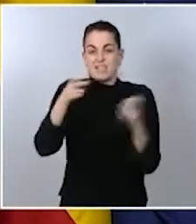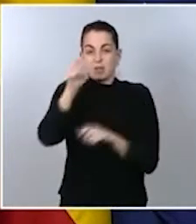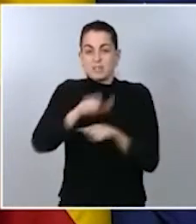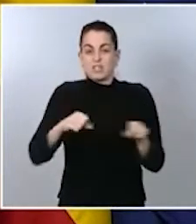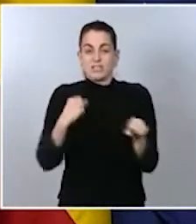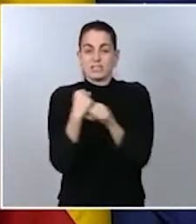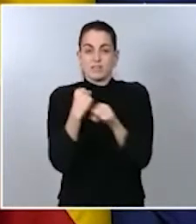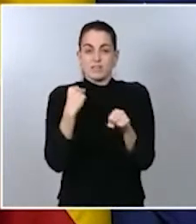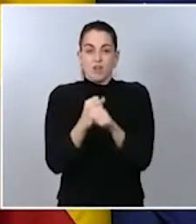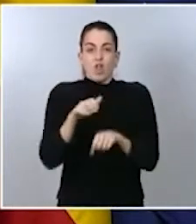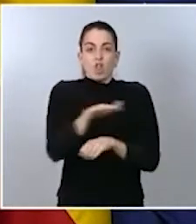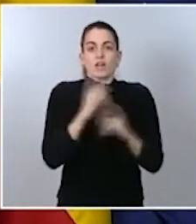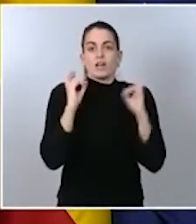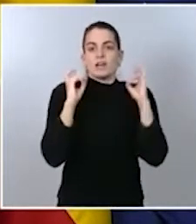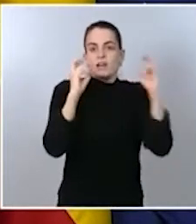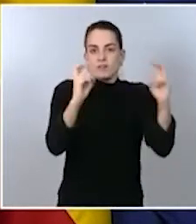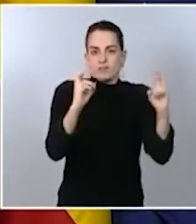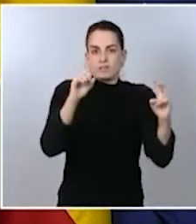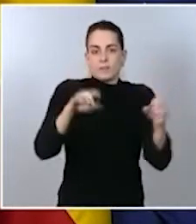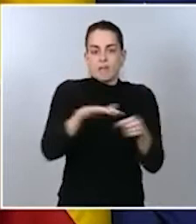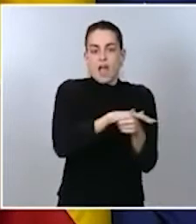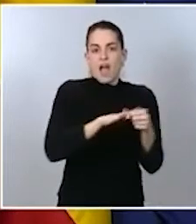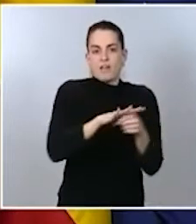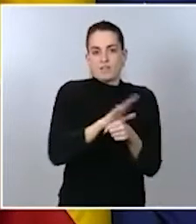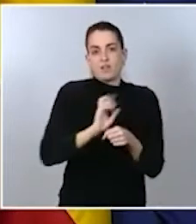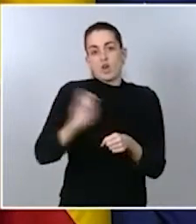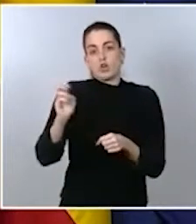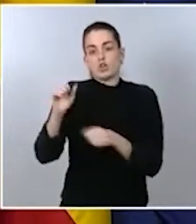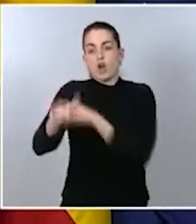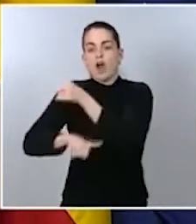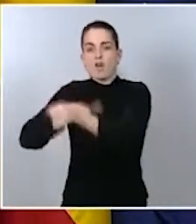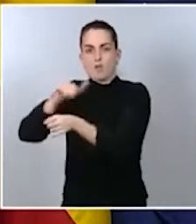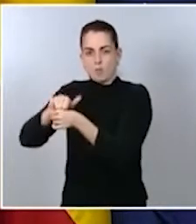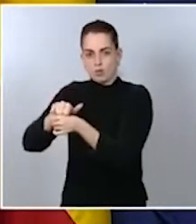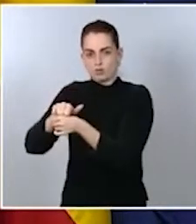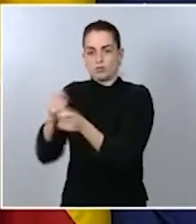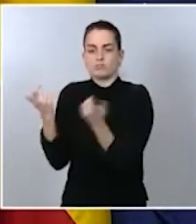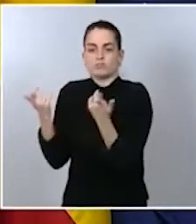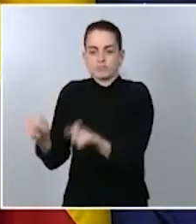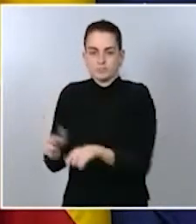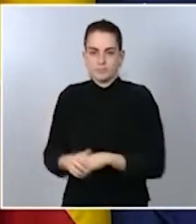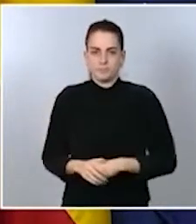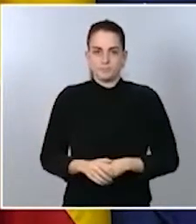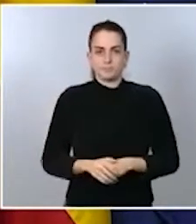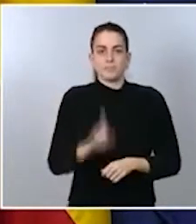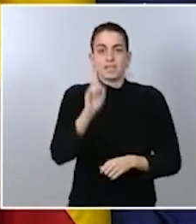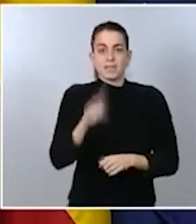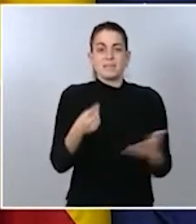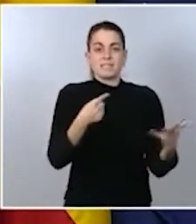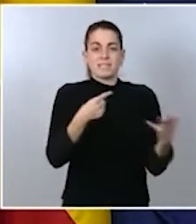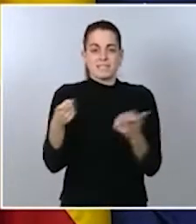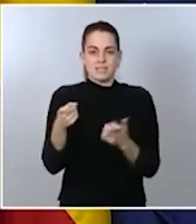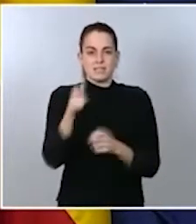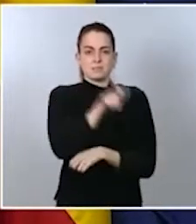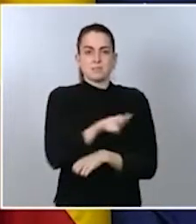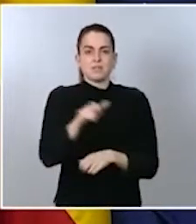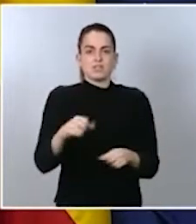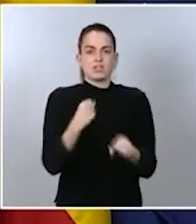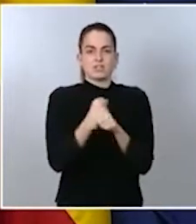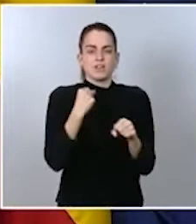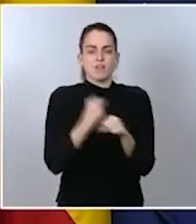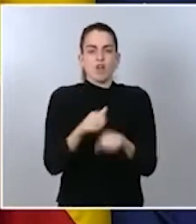1.500 en el ámbito de aena hemos contado asimismo con los 600 efectivos de la brigada de labores